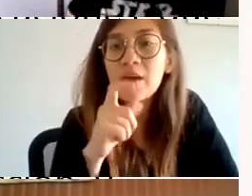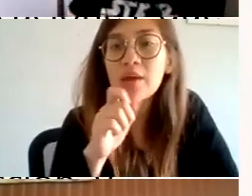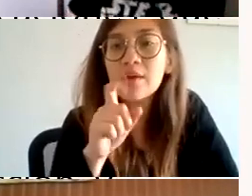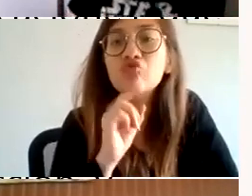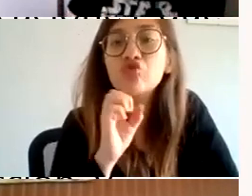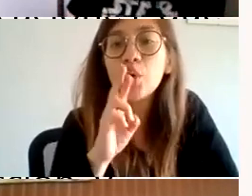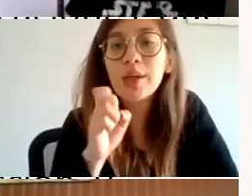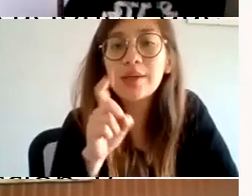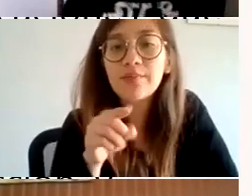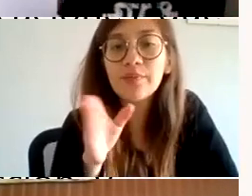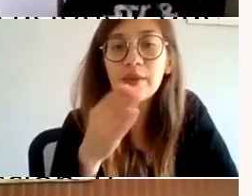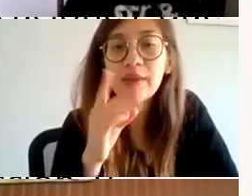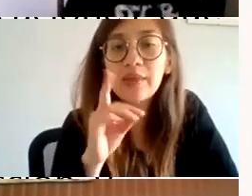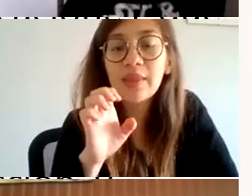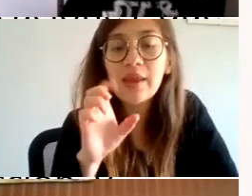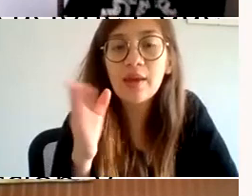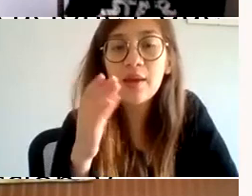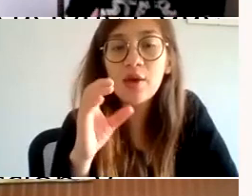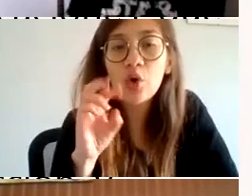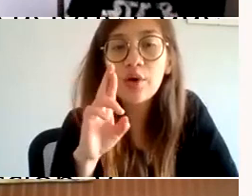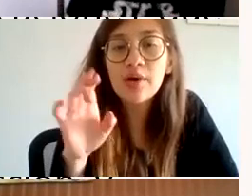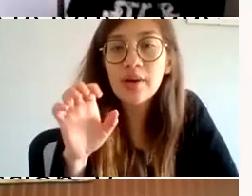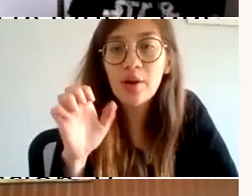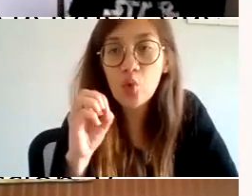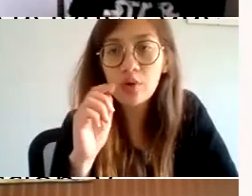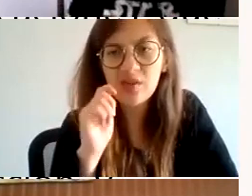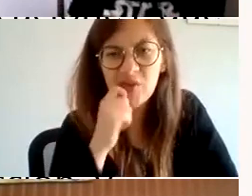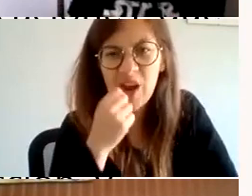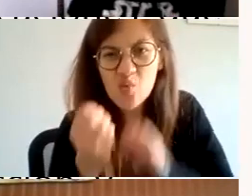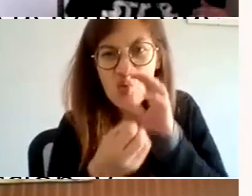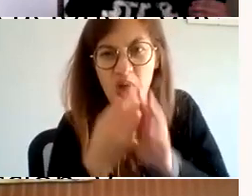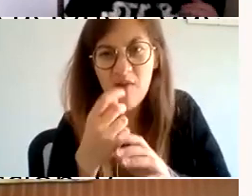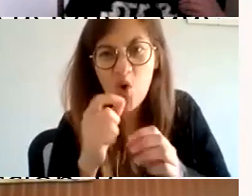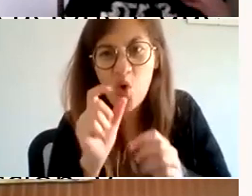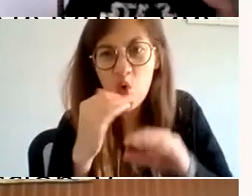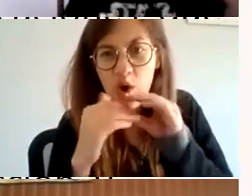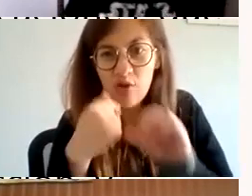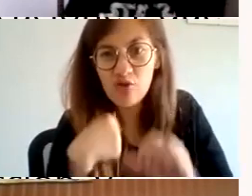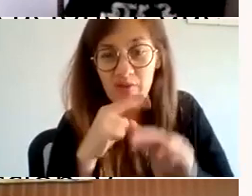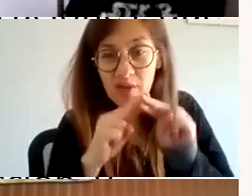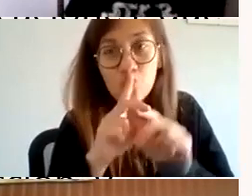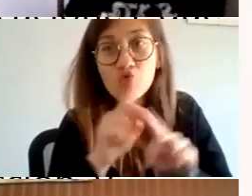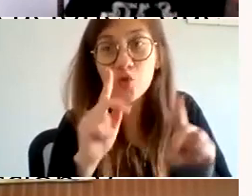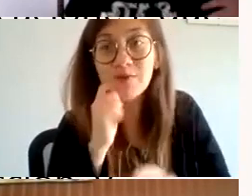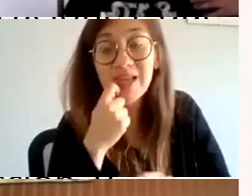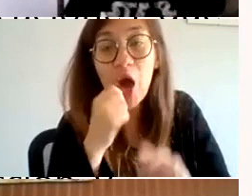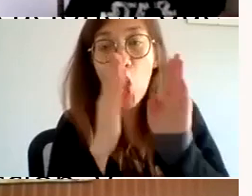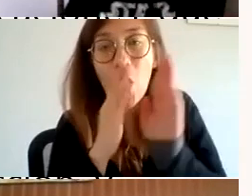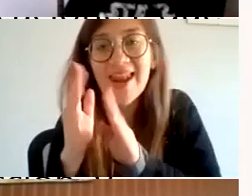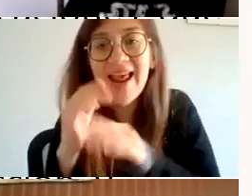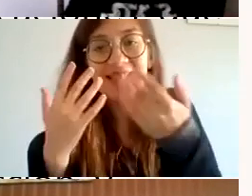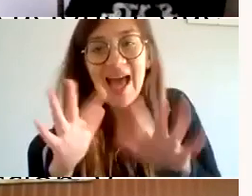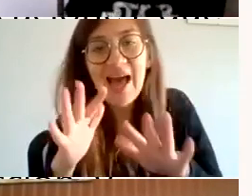los correos que ya existen. Y el Gmail también es un gestor de correos, tú le puedes añadir otros correos, por ejemplo, de alguna